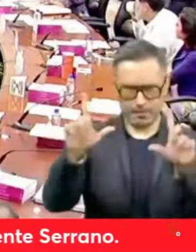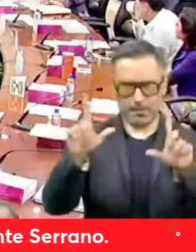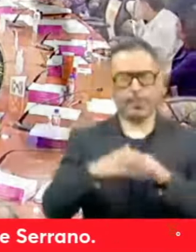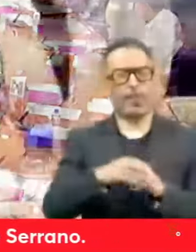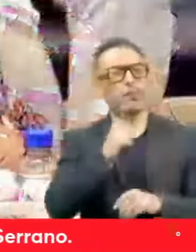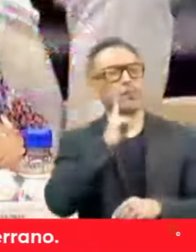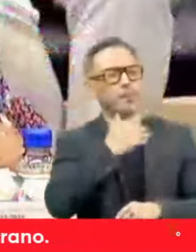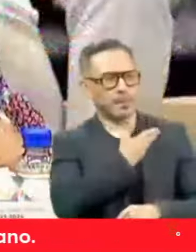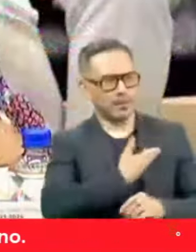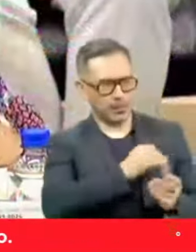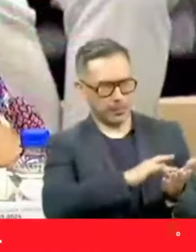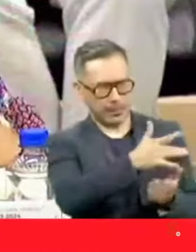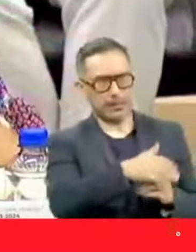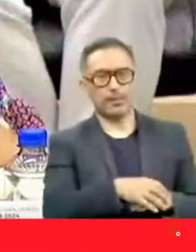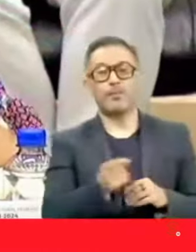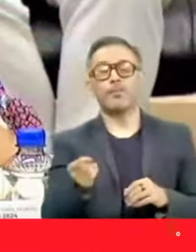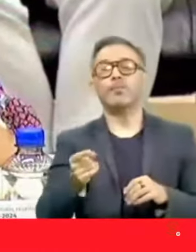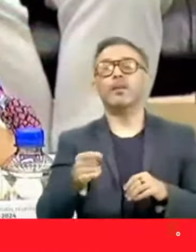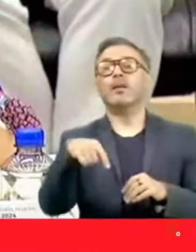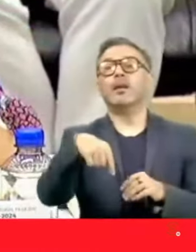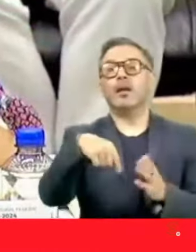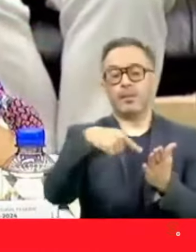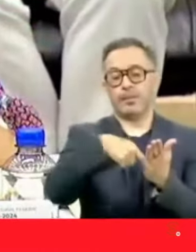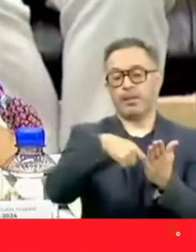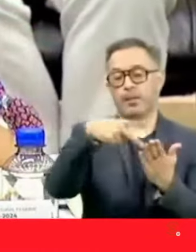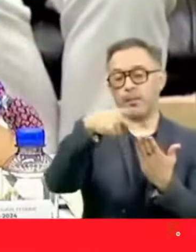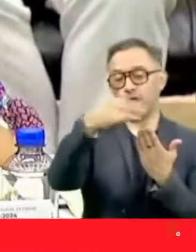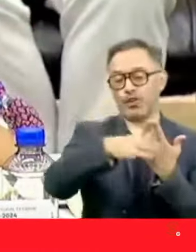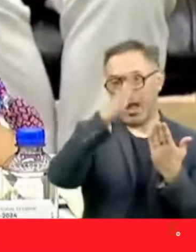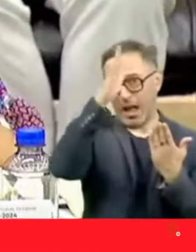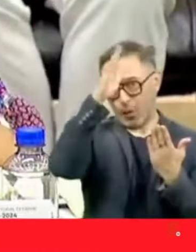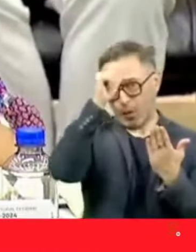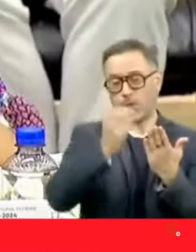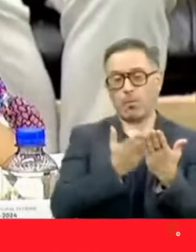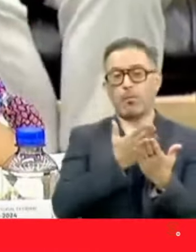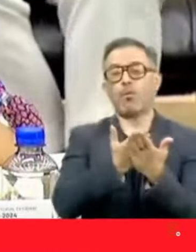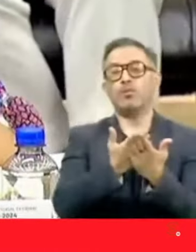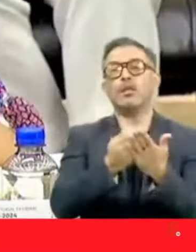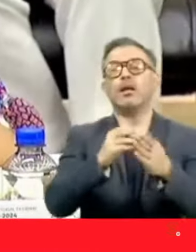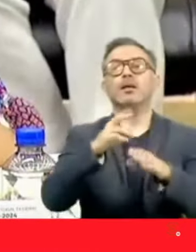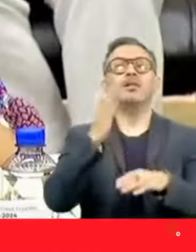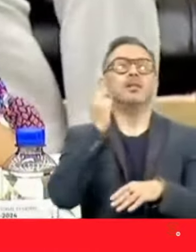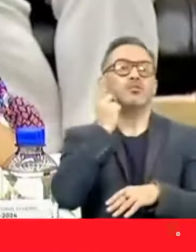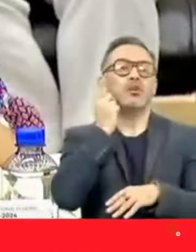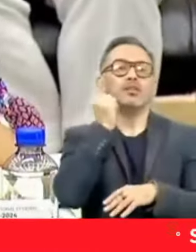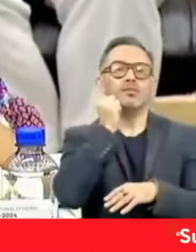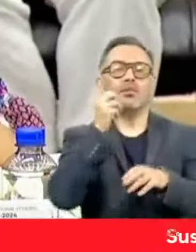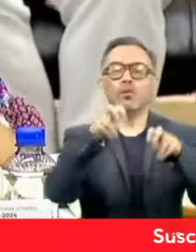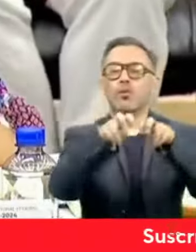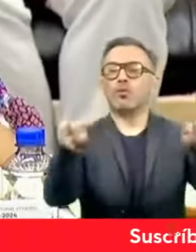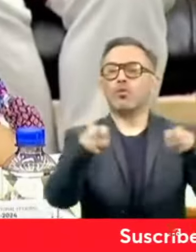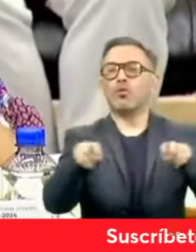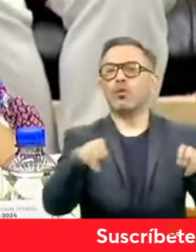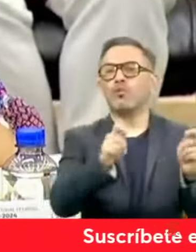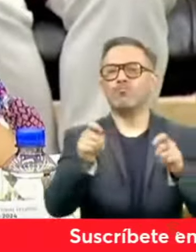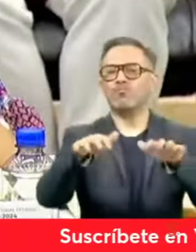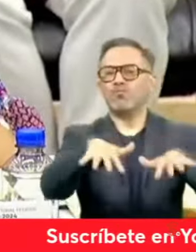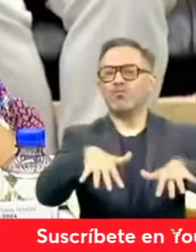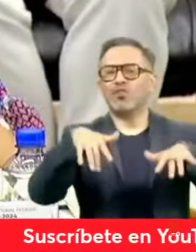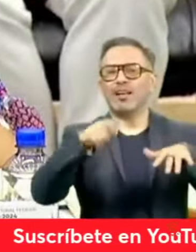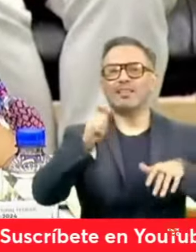La asignación de curules que este proyecto de acuerdo nos propone no refleja de manera objetiva la